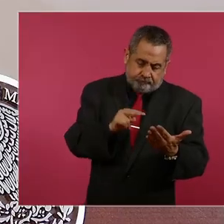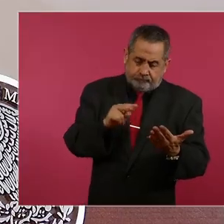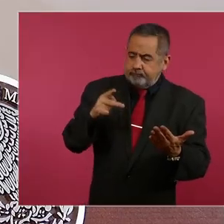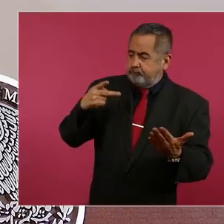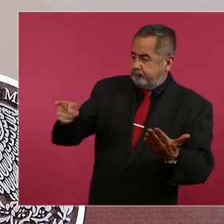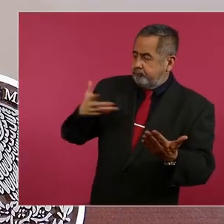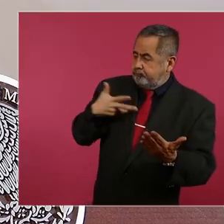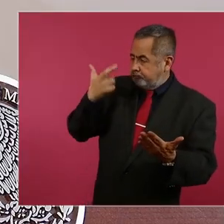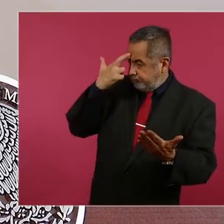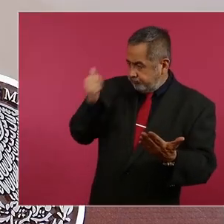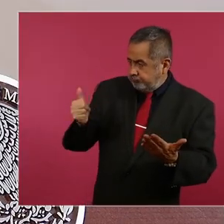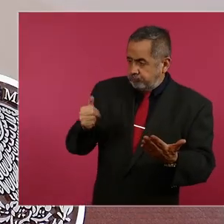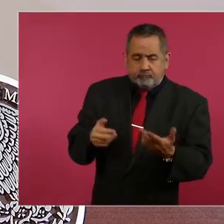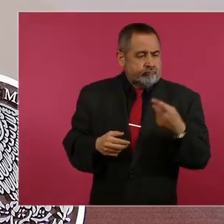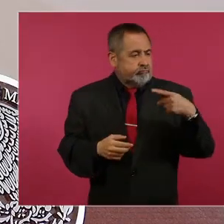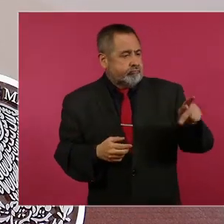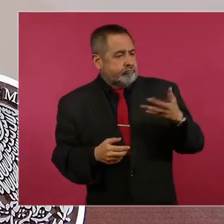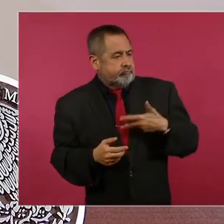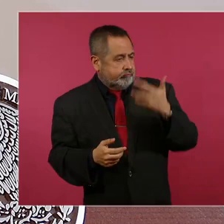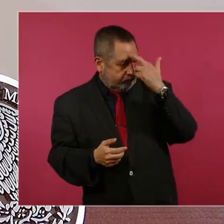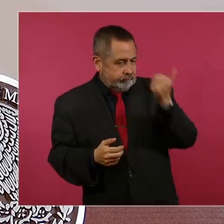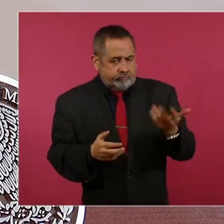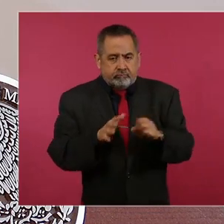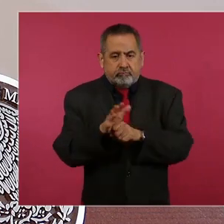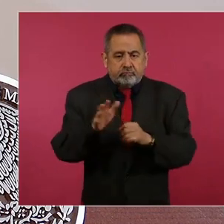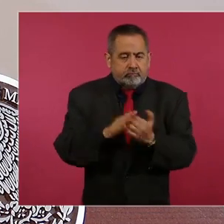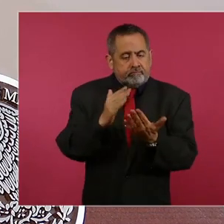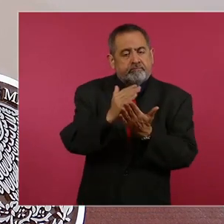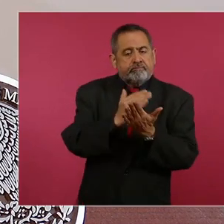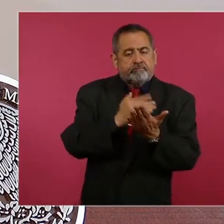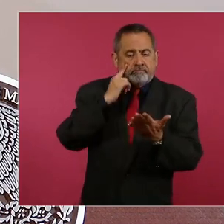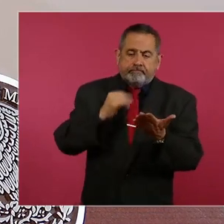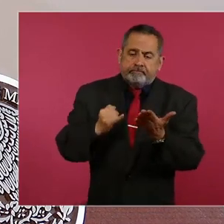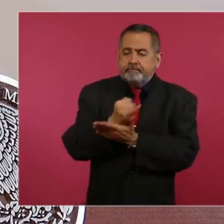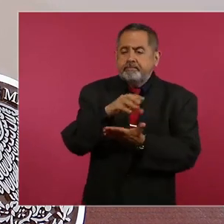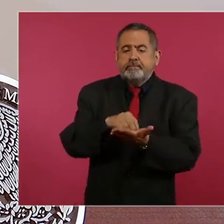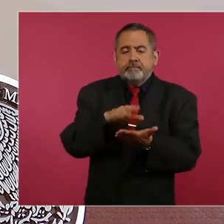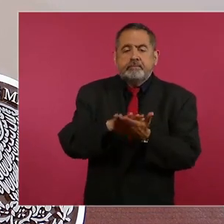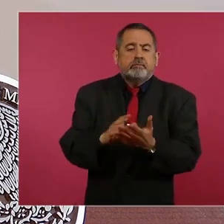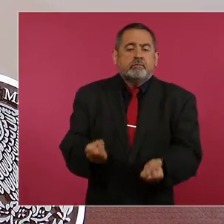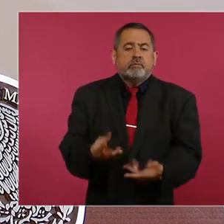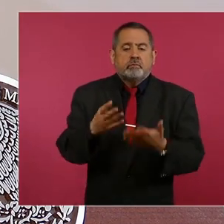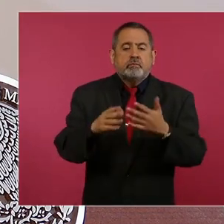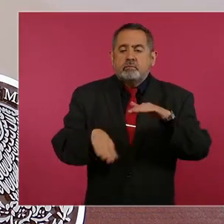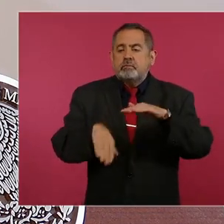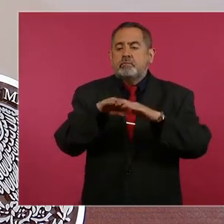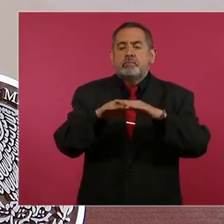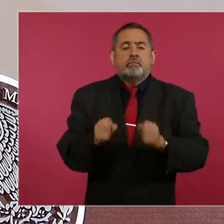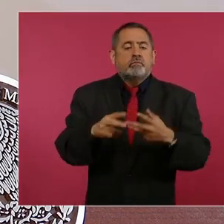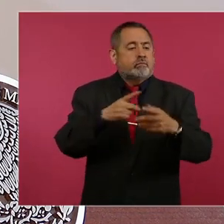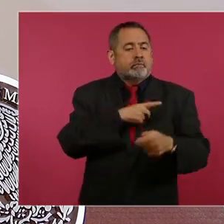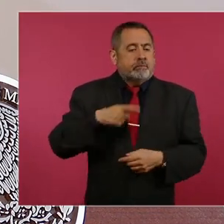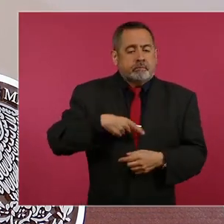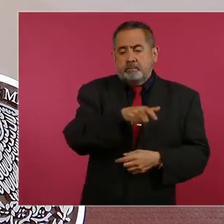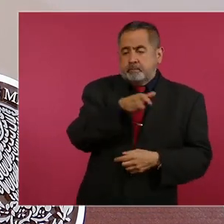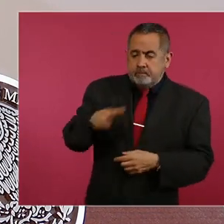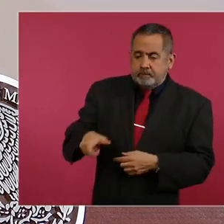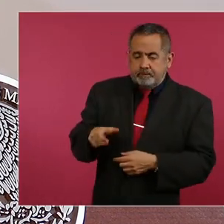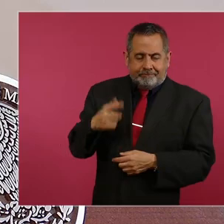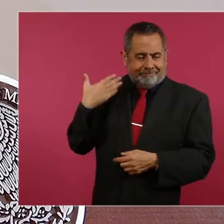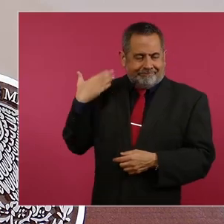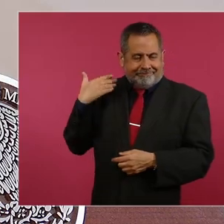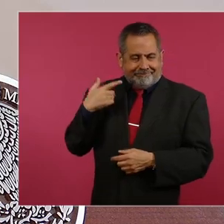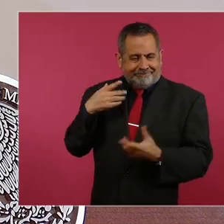que la autoridad fiscal utilizó los criterios adecuados para determinar las cantidades y los montos que ya platicamos hace un rato